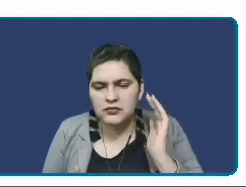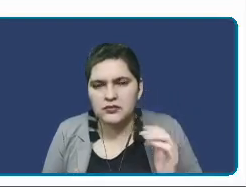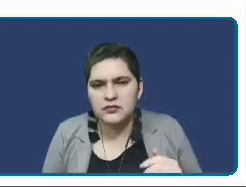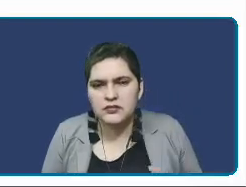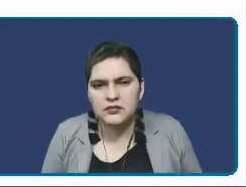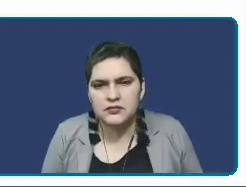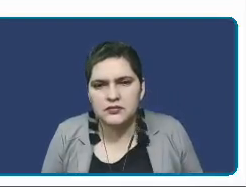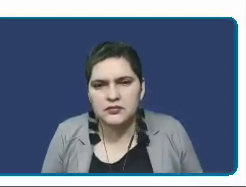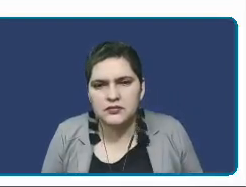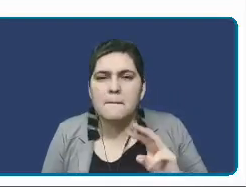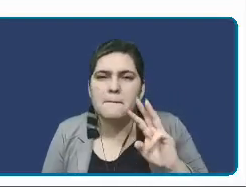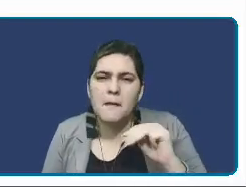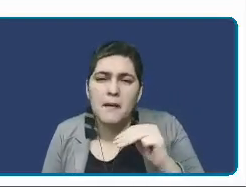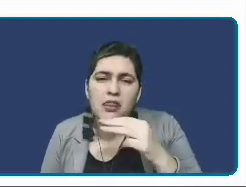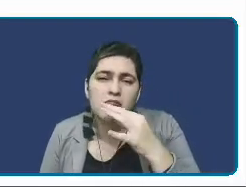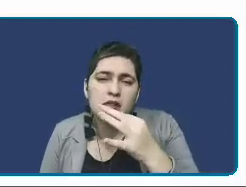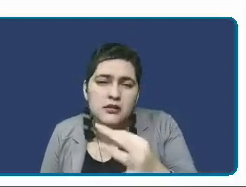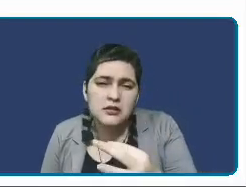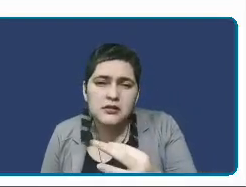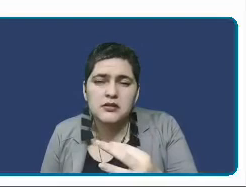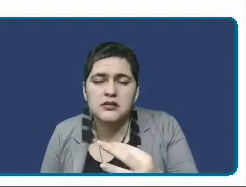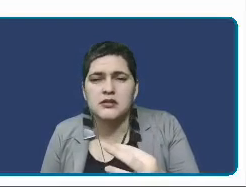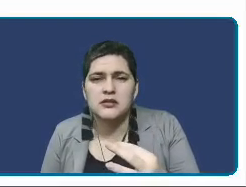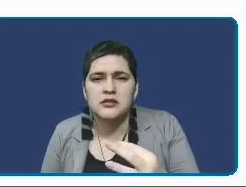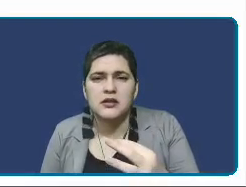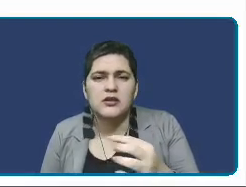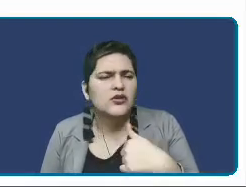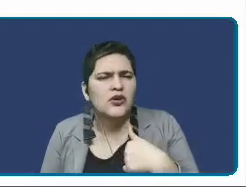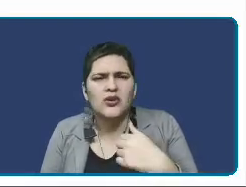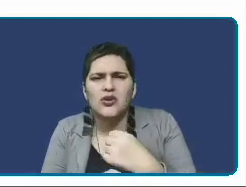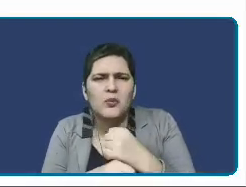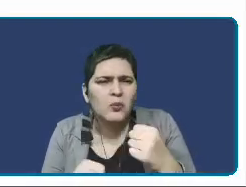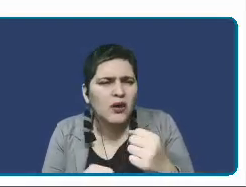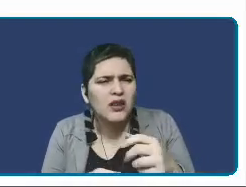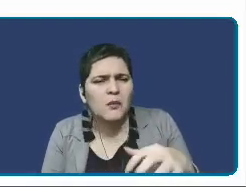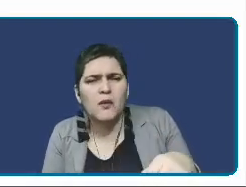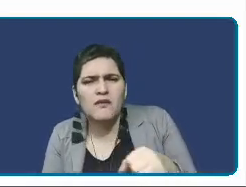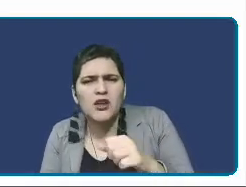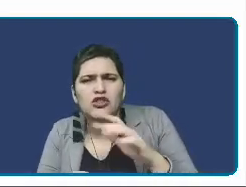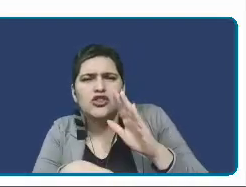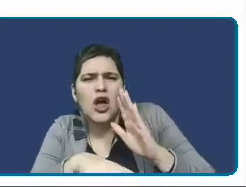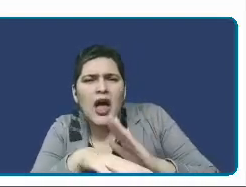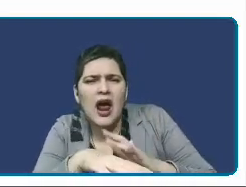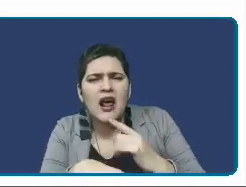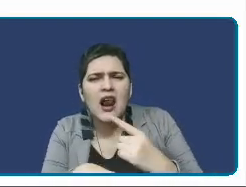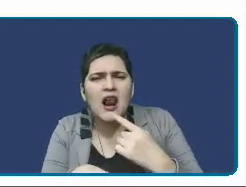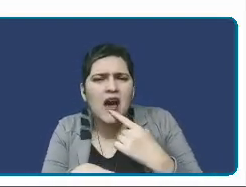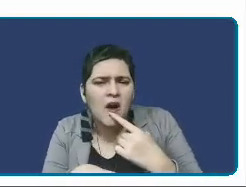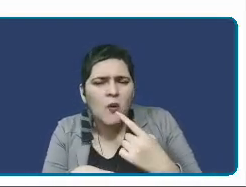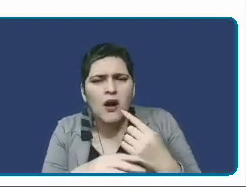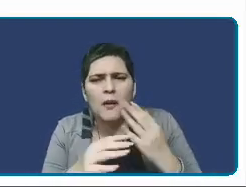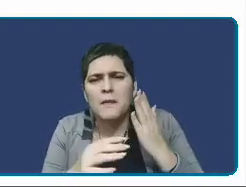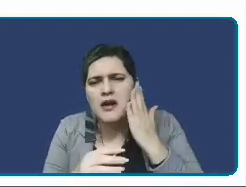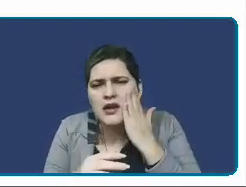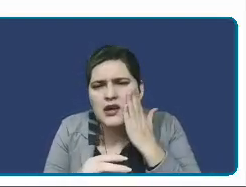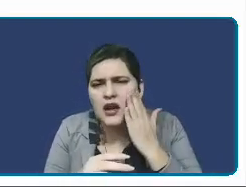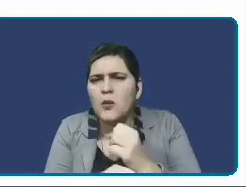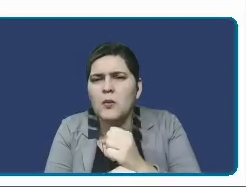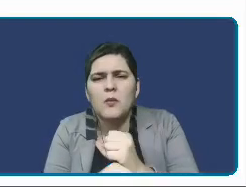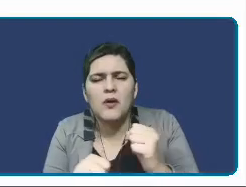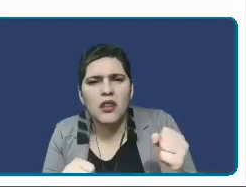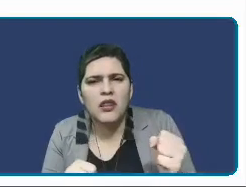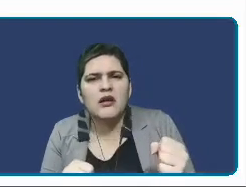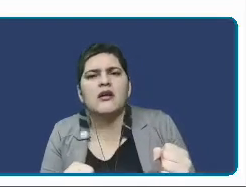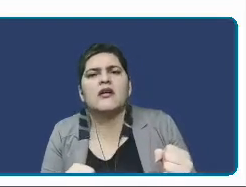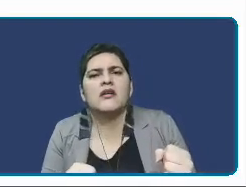boca y no lo puedo mover, no lo puedo ni siquiera tocar con la lengua o con las mejillas. Porque algo que para el resto